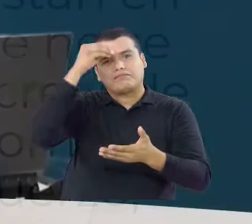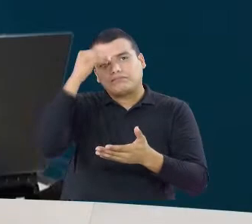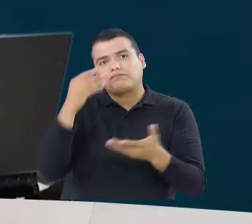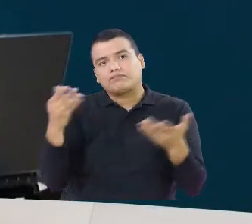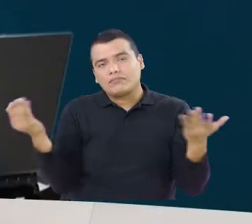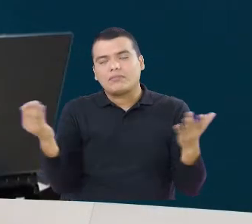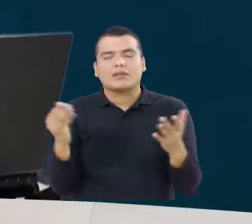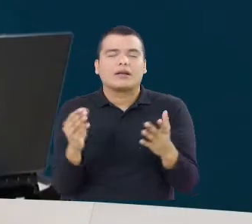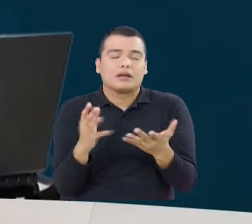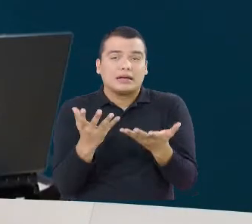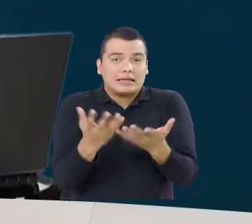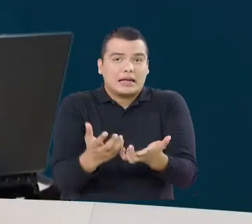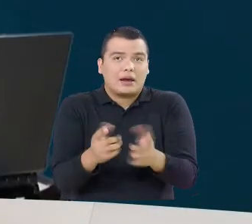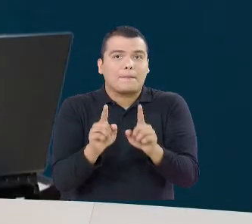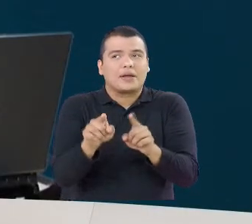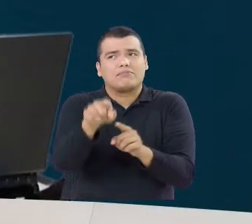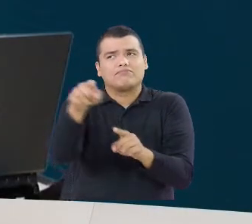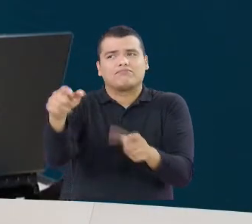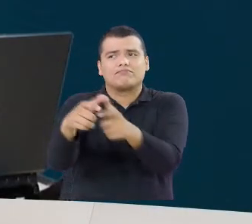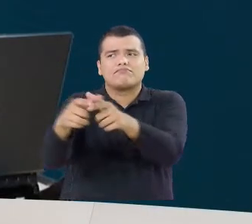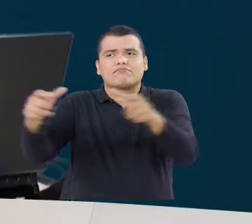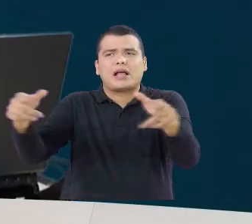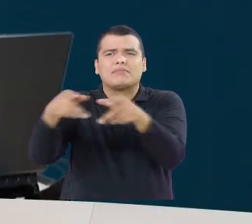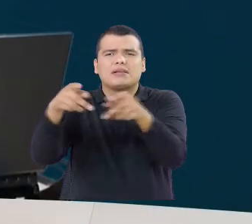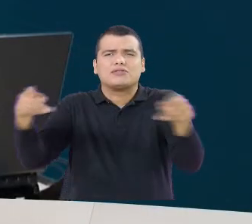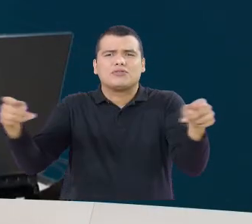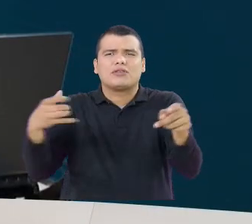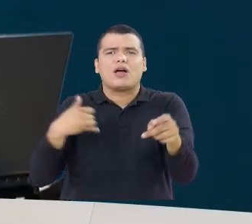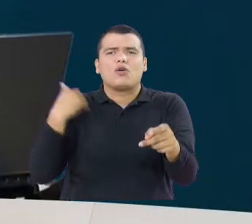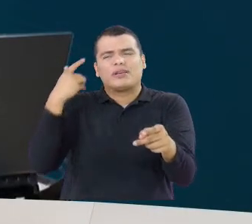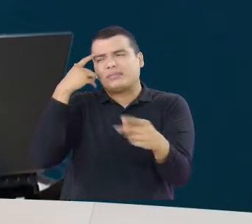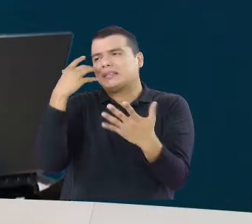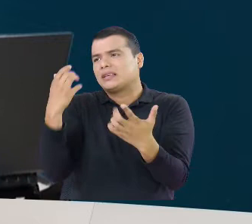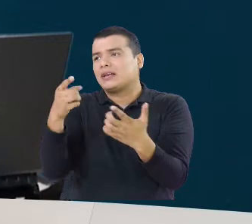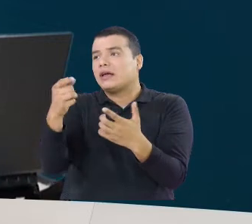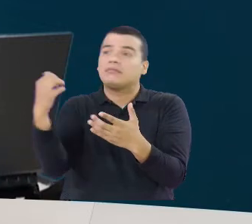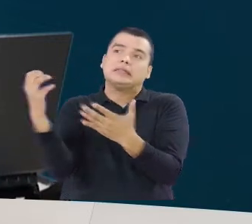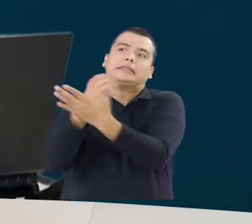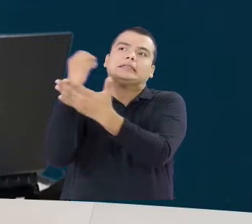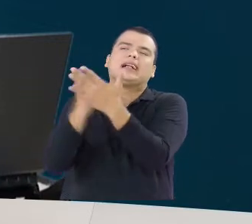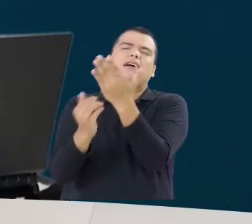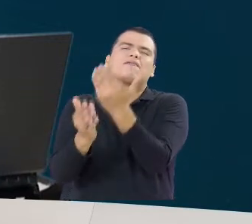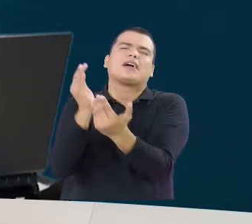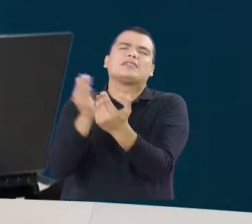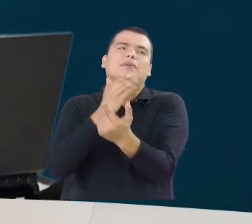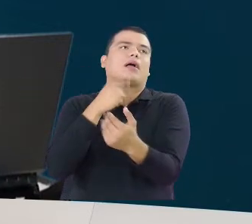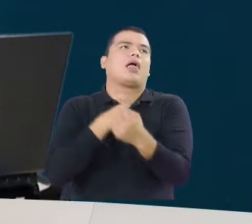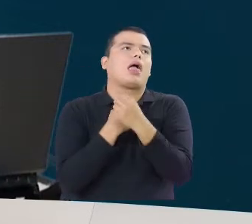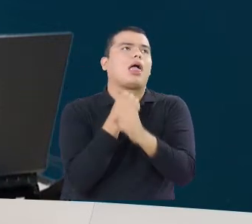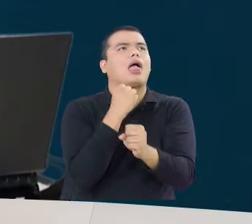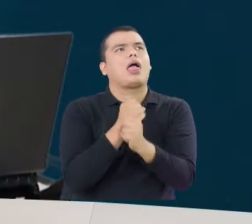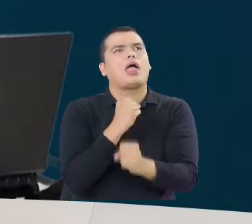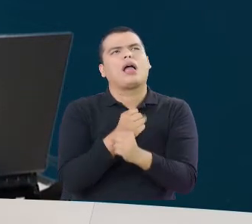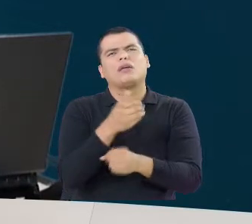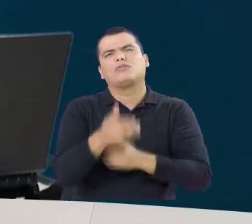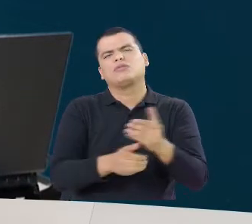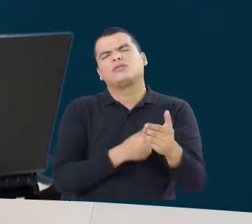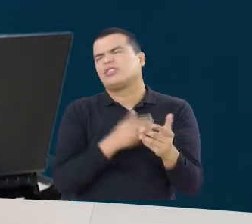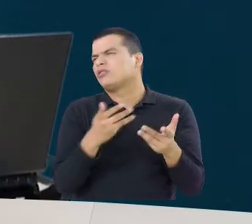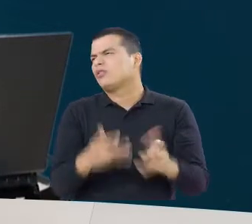nuestro país, que la cultura del narcotráfico creó una mentalidad de conseguir las cosas